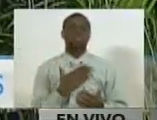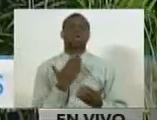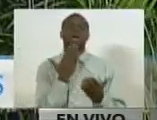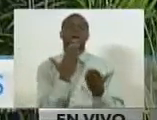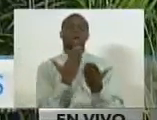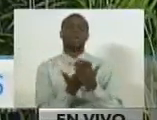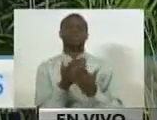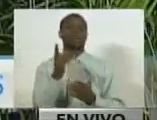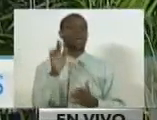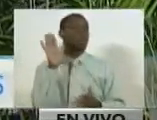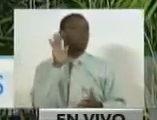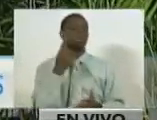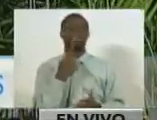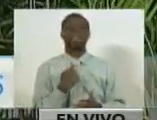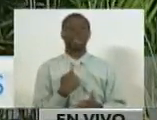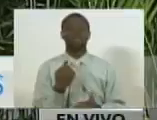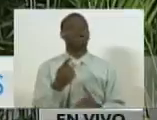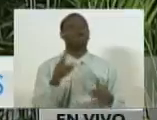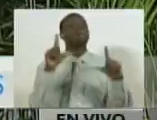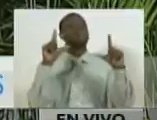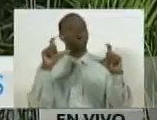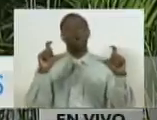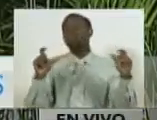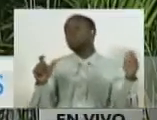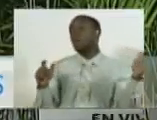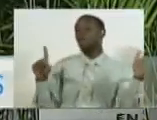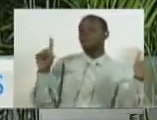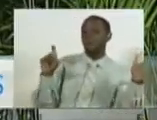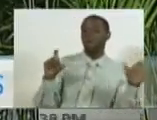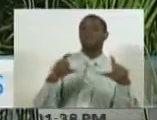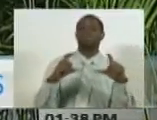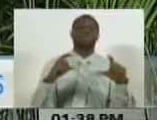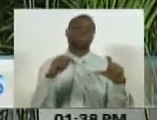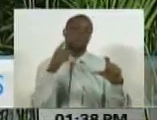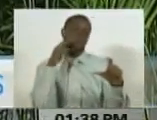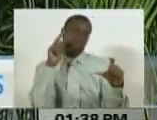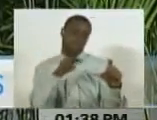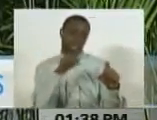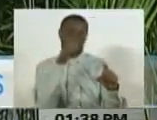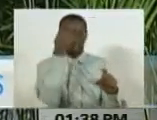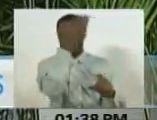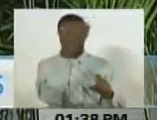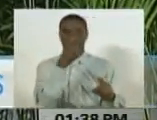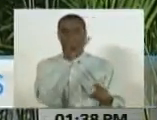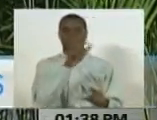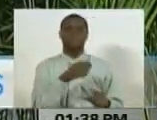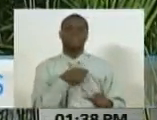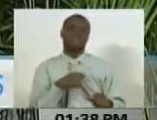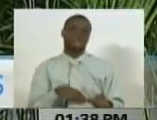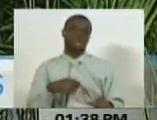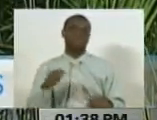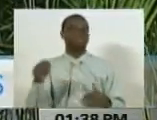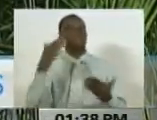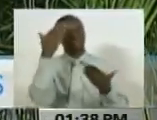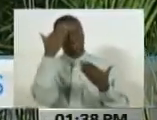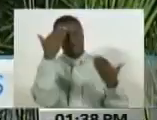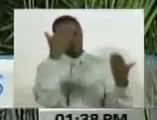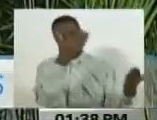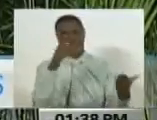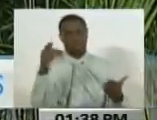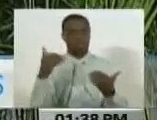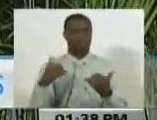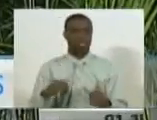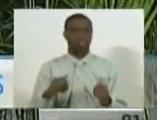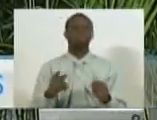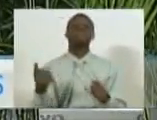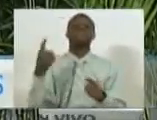ella me dijo, me trae una foto con el presidente para que pueda yo verlo también. Y saludo por esa parte y a la